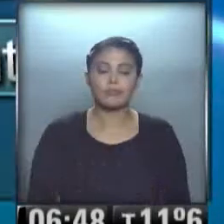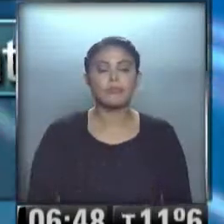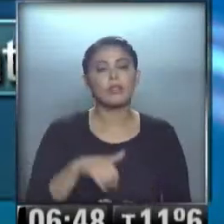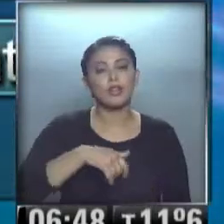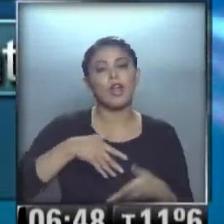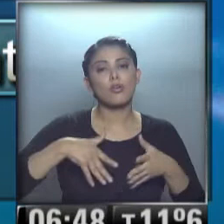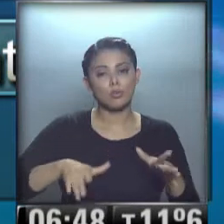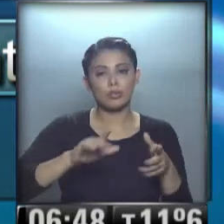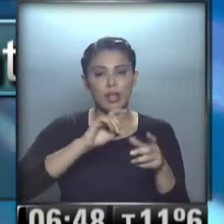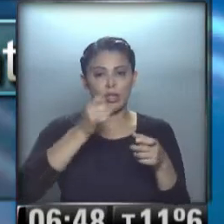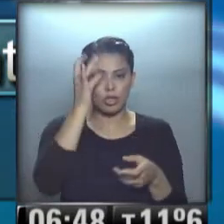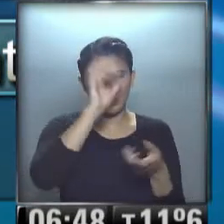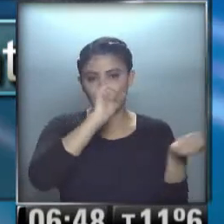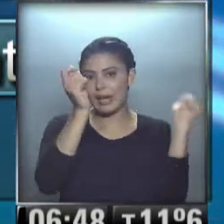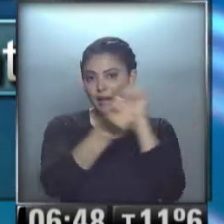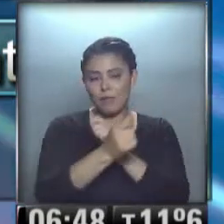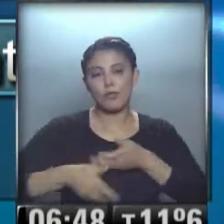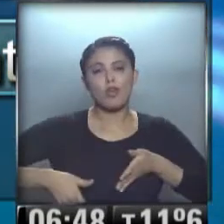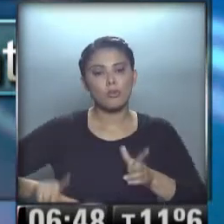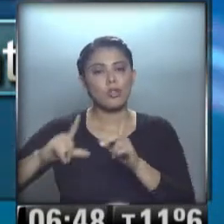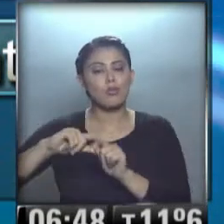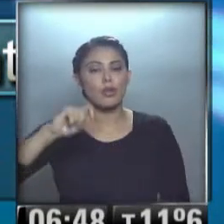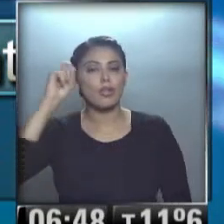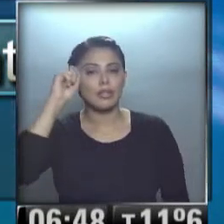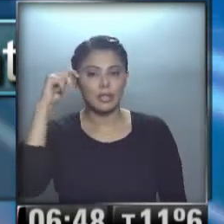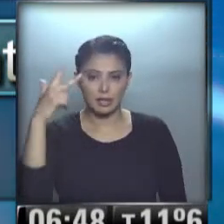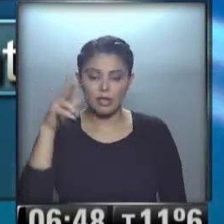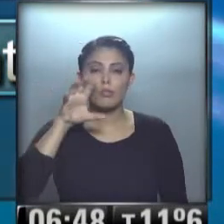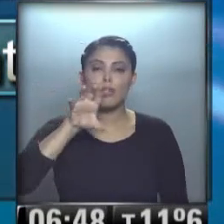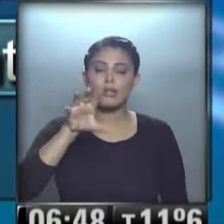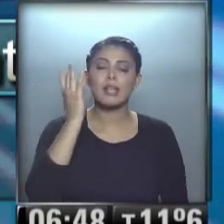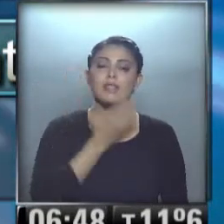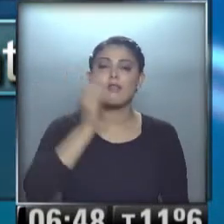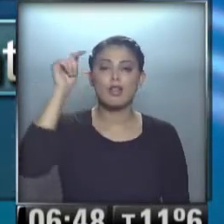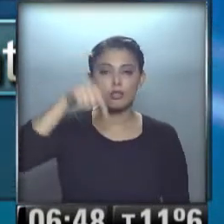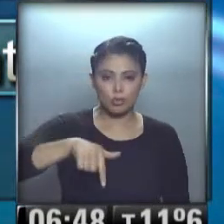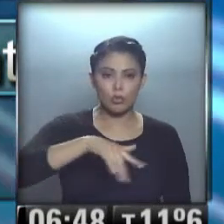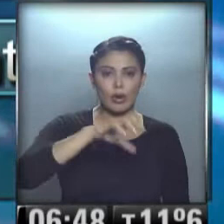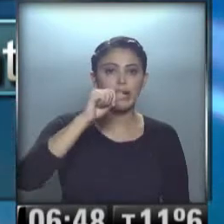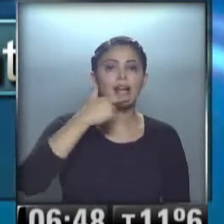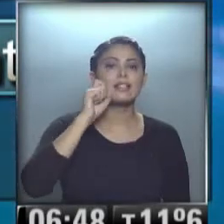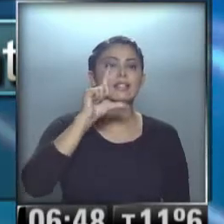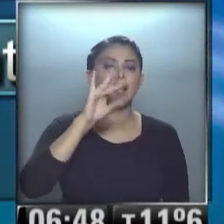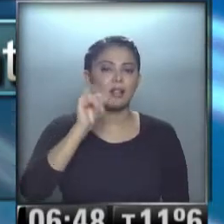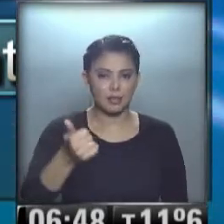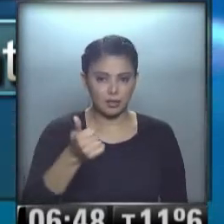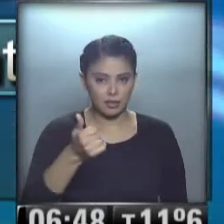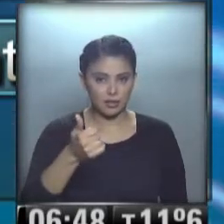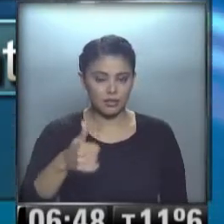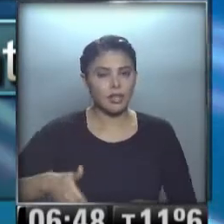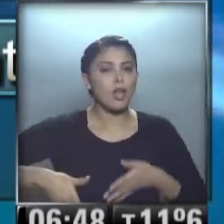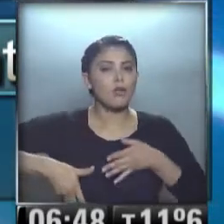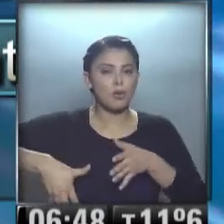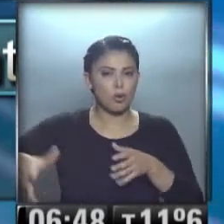12 nos vamos en busca de la ruta 33, al sur de Santa Fe, entre Pérez y Casilda, uno de los corredores señaleros